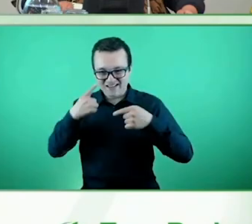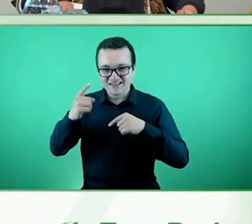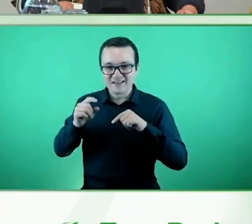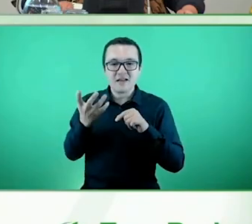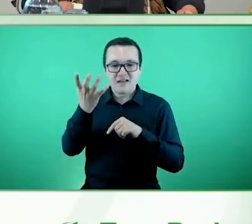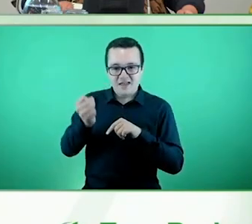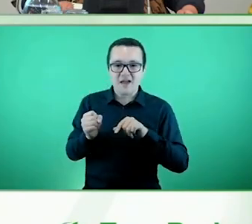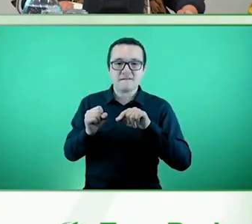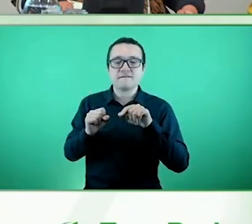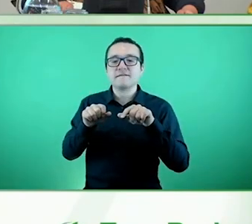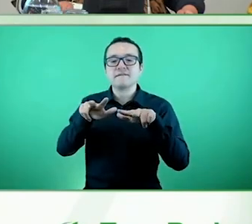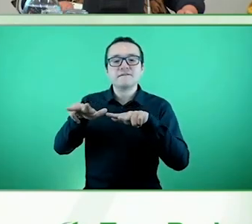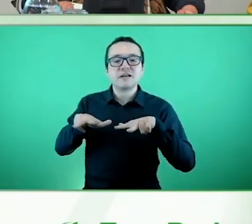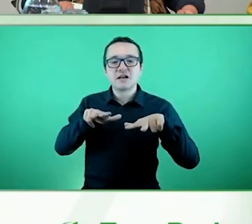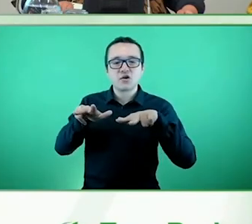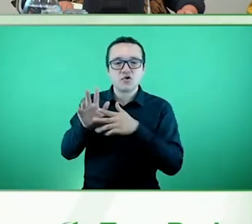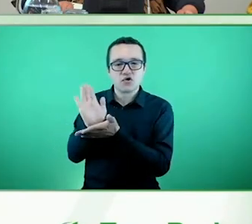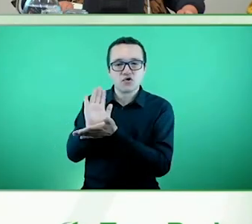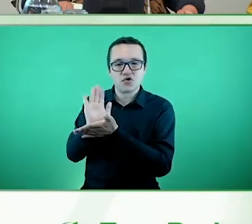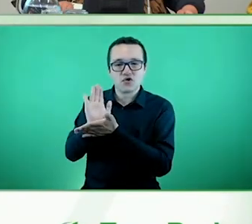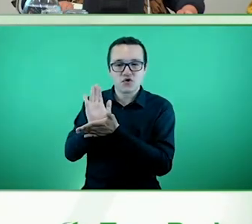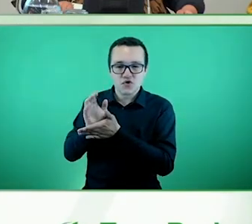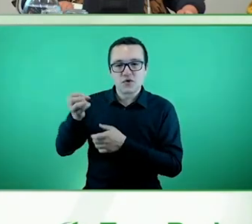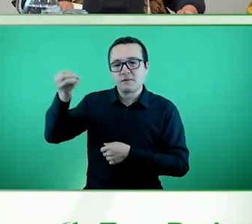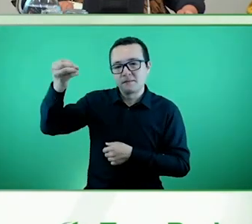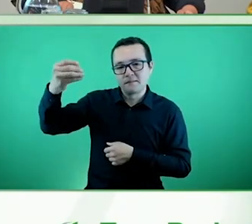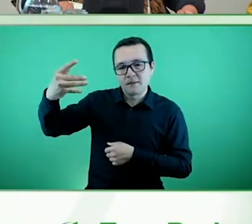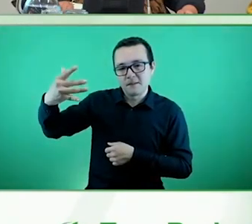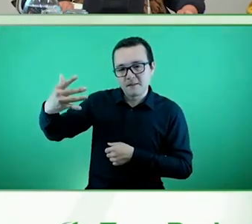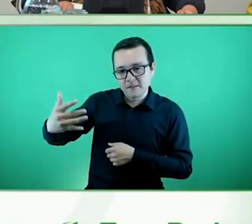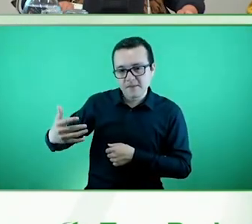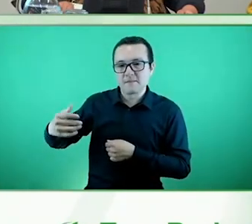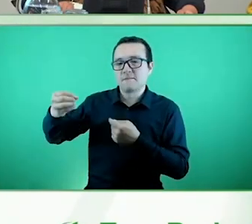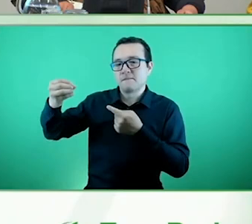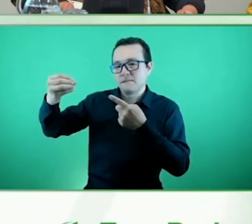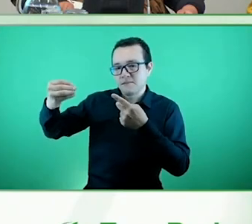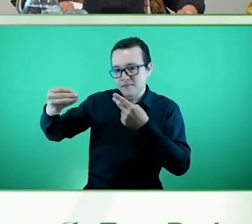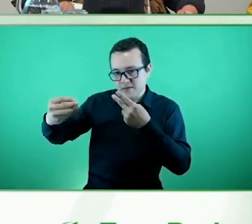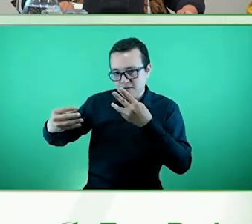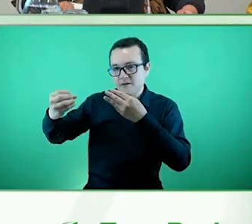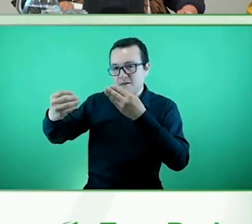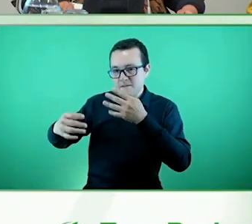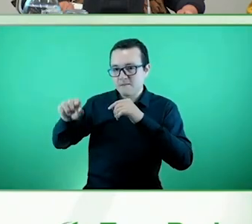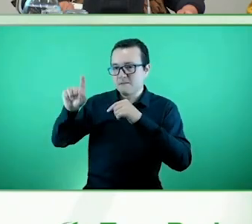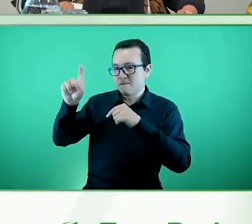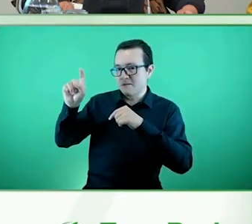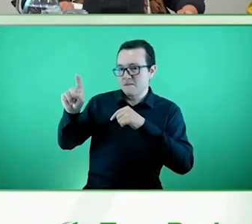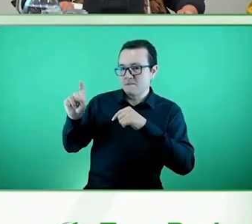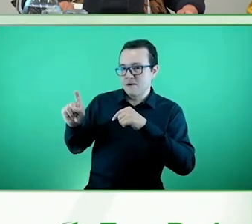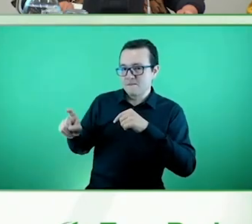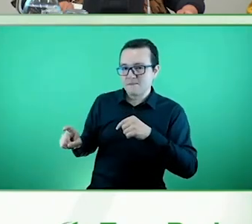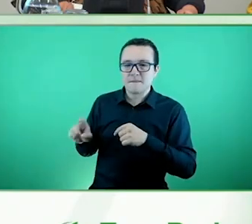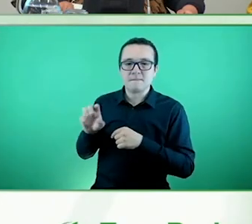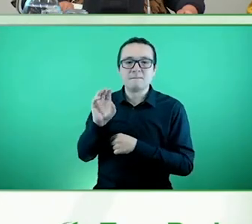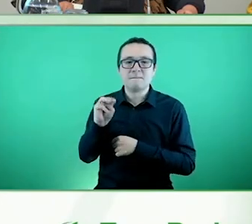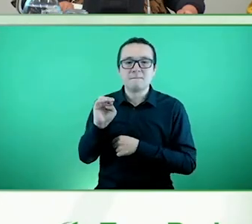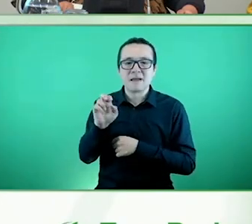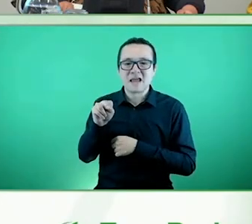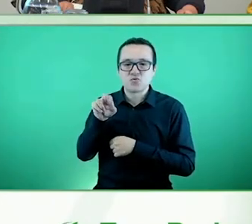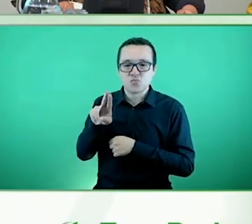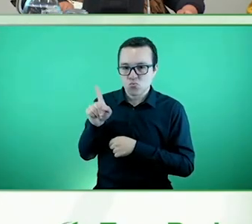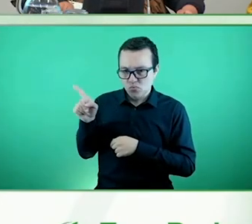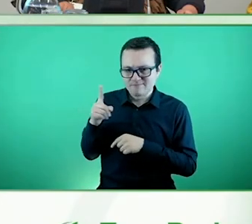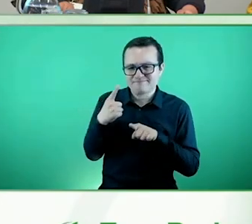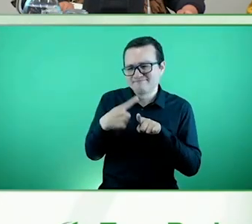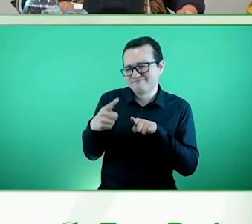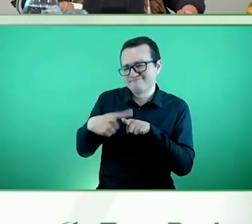va mostrando las diferentes secciones del menú, donde podemos encontrar más de 100 productos y